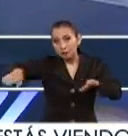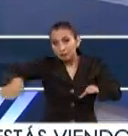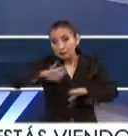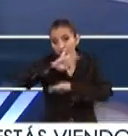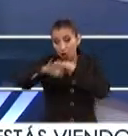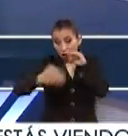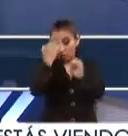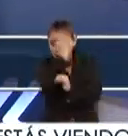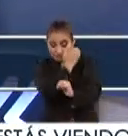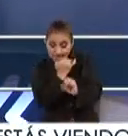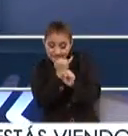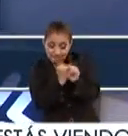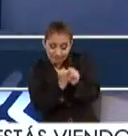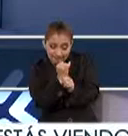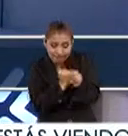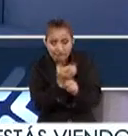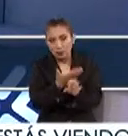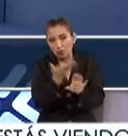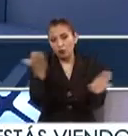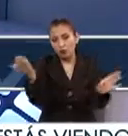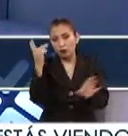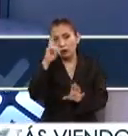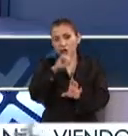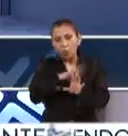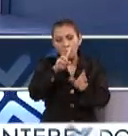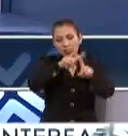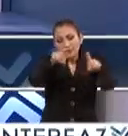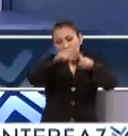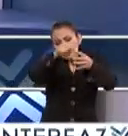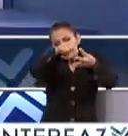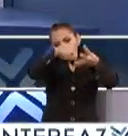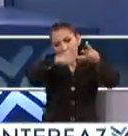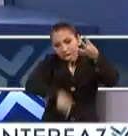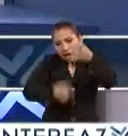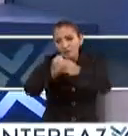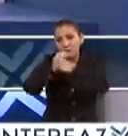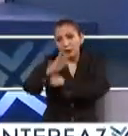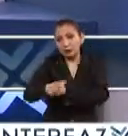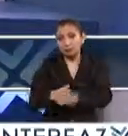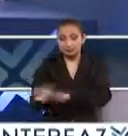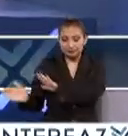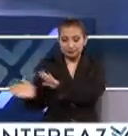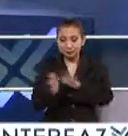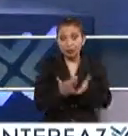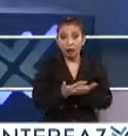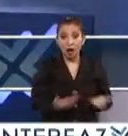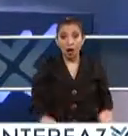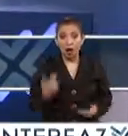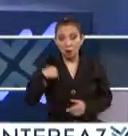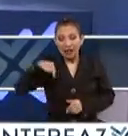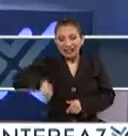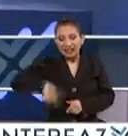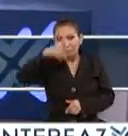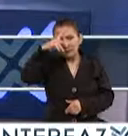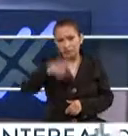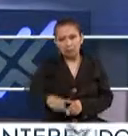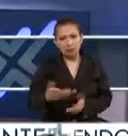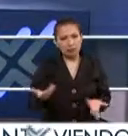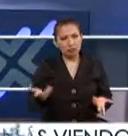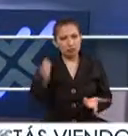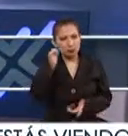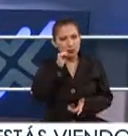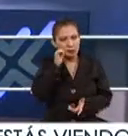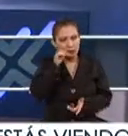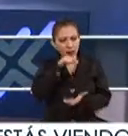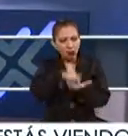el estudio pues es bastante lleno de variables por todos lados. Y aplicándola a nuestro territorio, porque siempre es